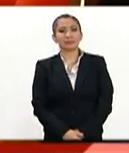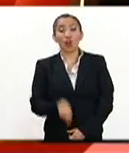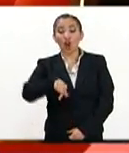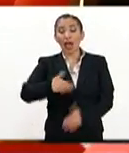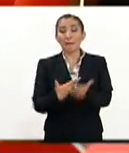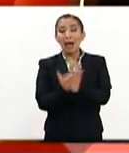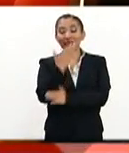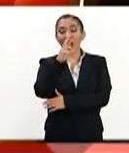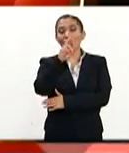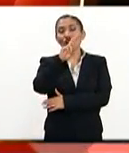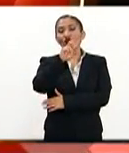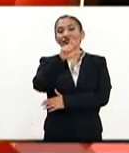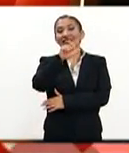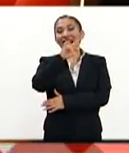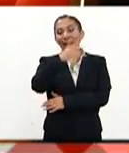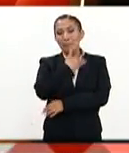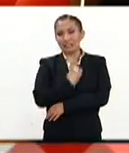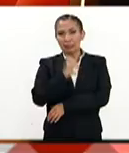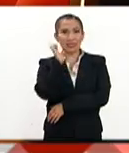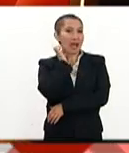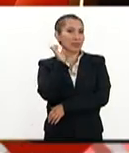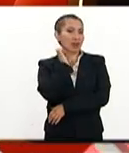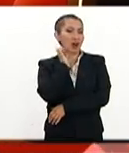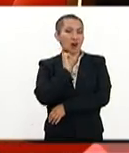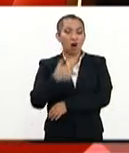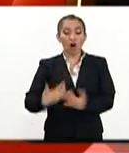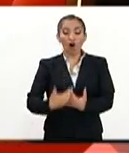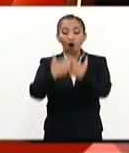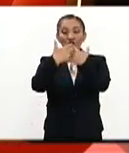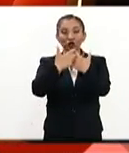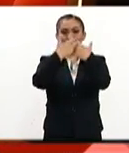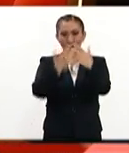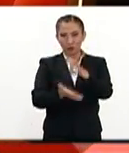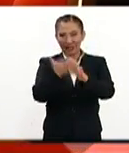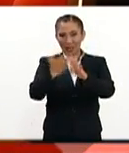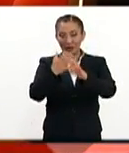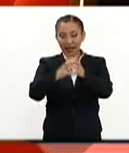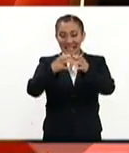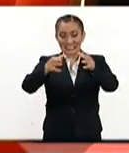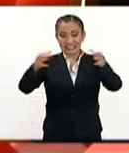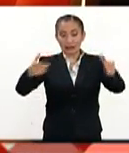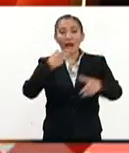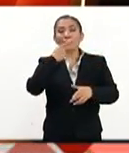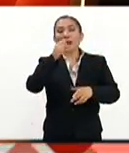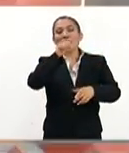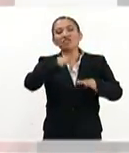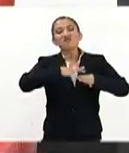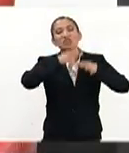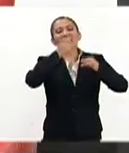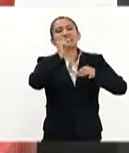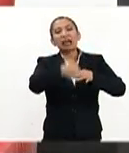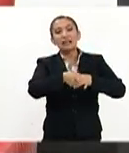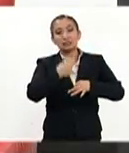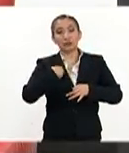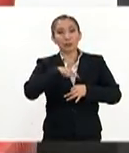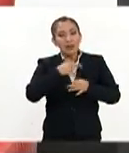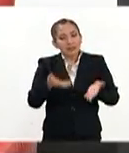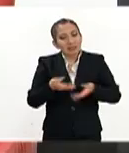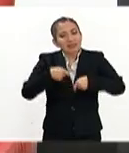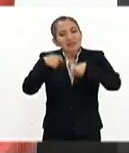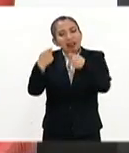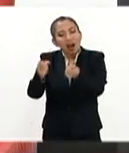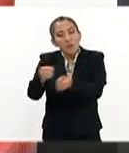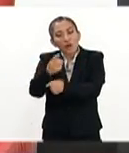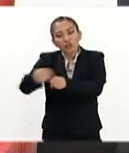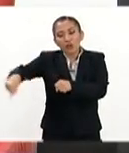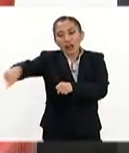Esta mañana, Roxana Fabris, presidenta ejecutiva de Construyendo y Creciendo, nos habló sobre esta fundación. Bueno, pues hay que darles esta oportunidad